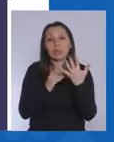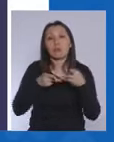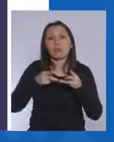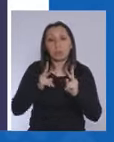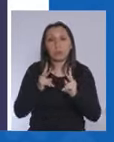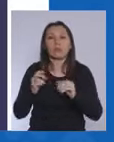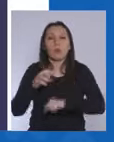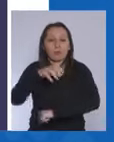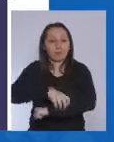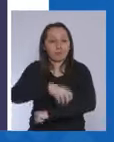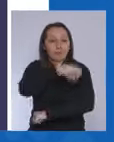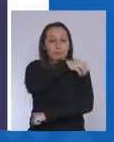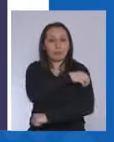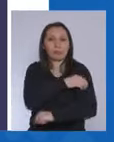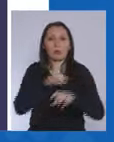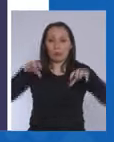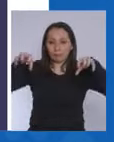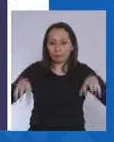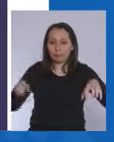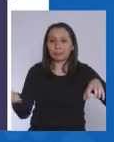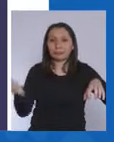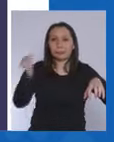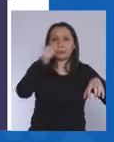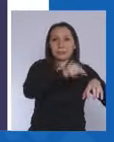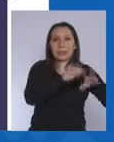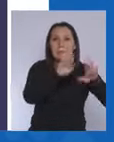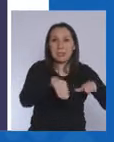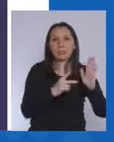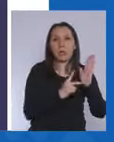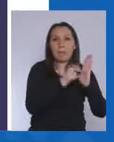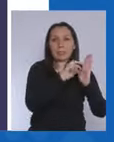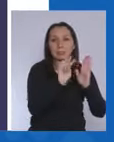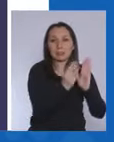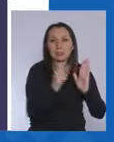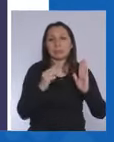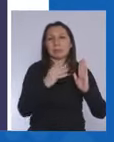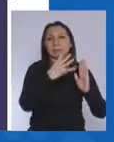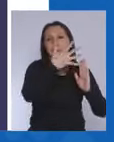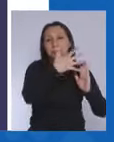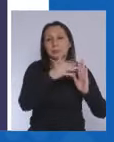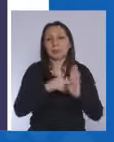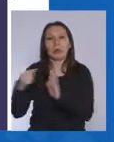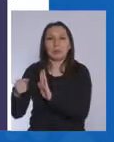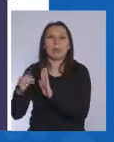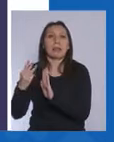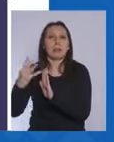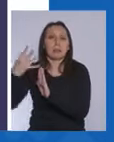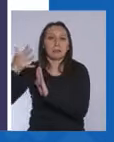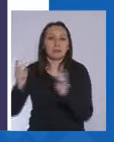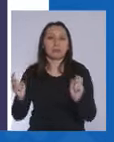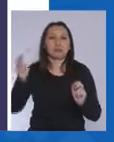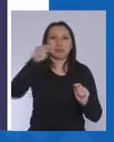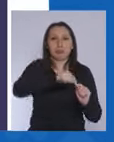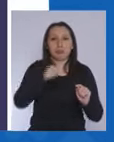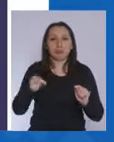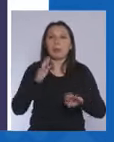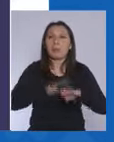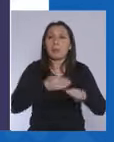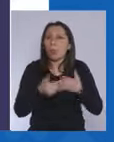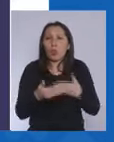desde el origen a el término este permiso podría ser obtenido en el comisaría